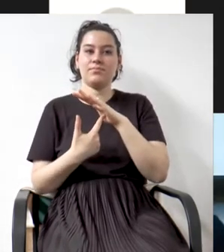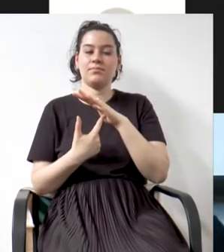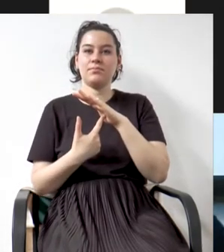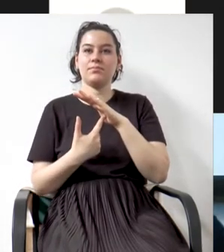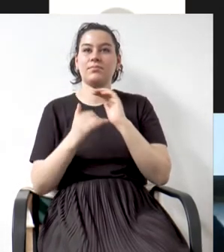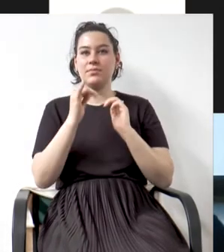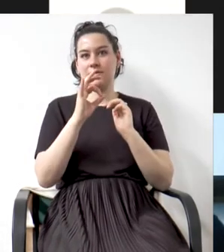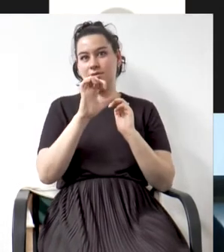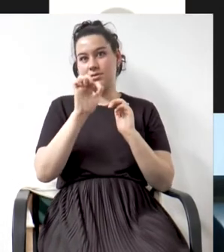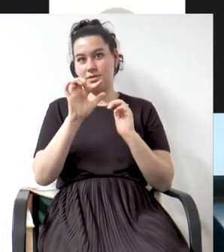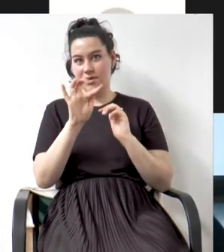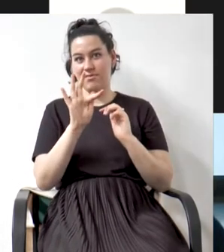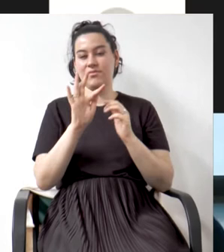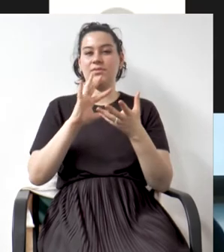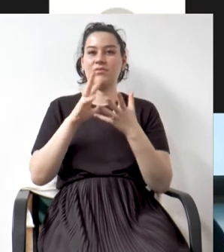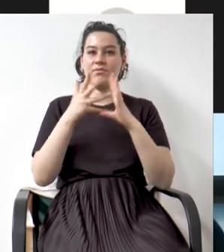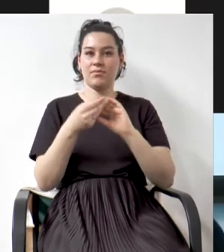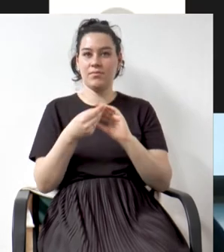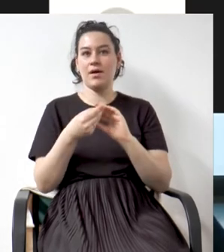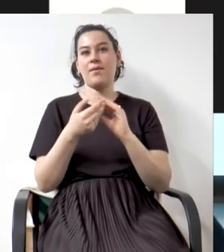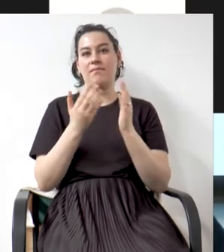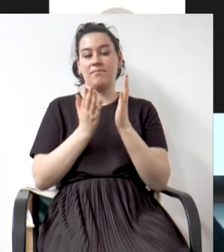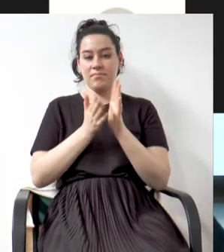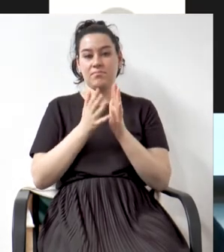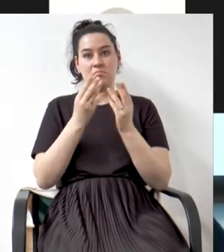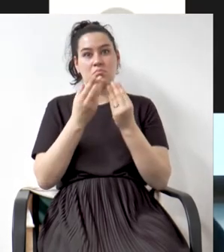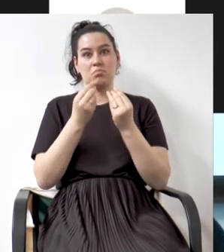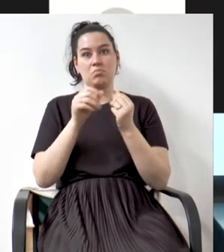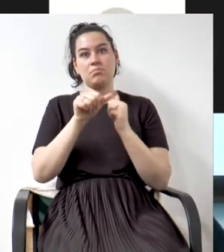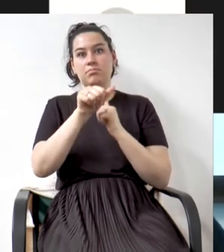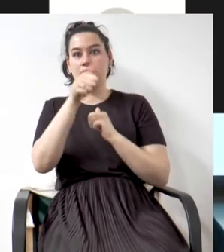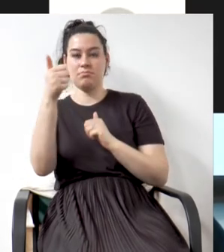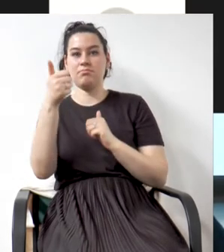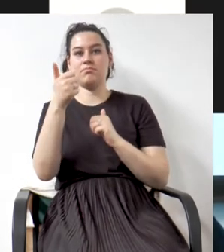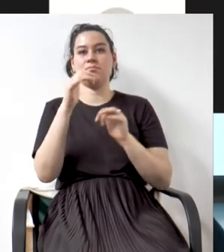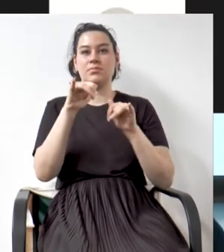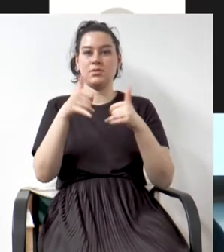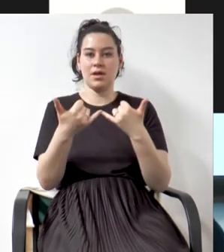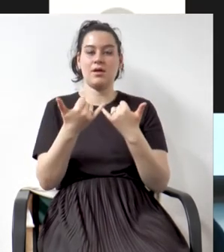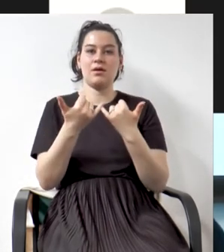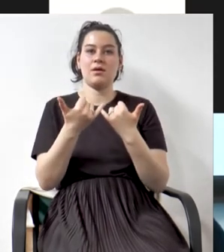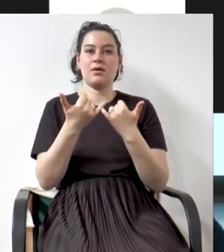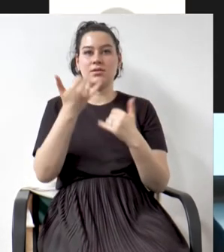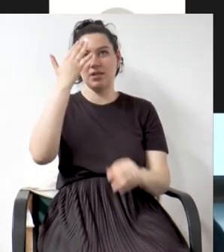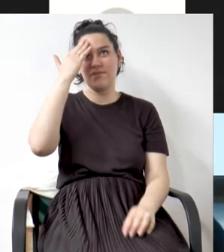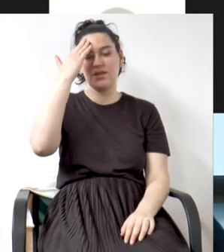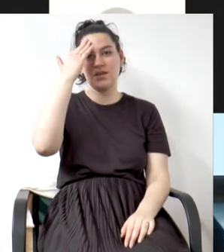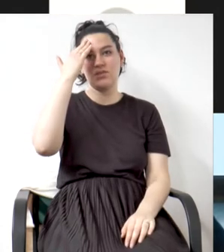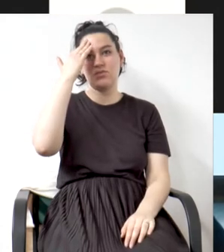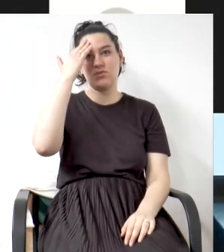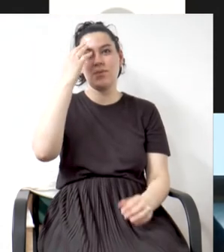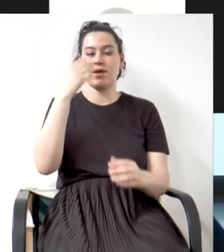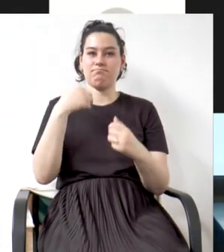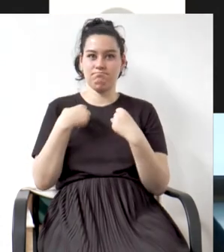forma progresiva, viene ganando mayores atribuciones, ¿no? Sabiendo que para una